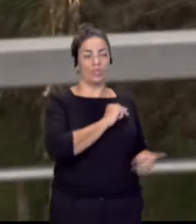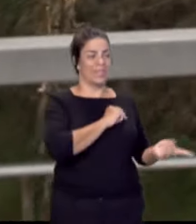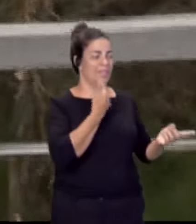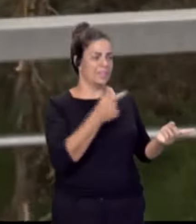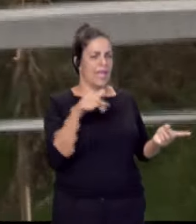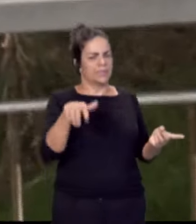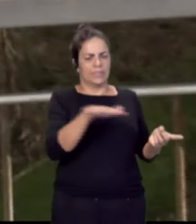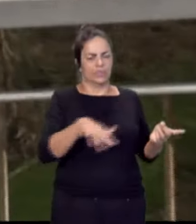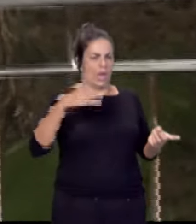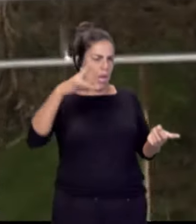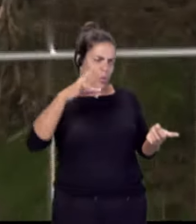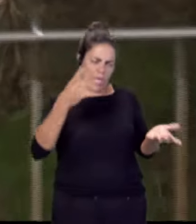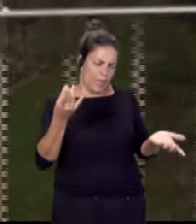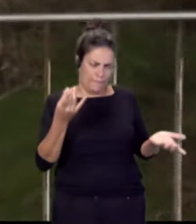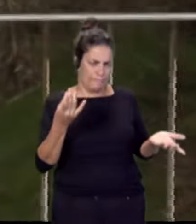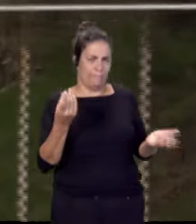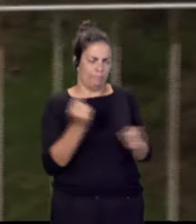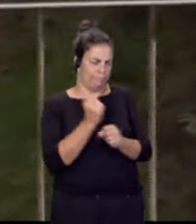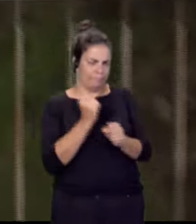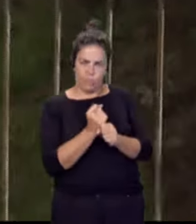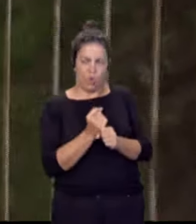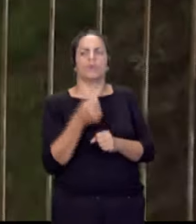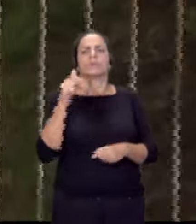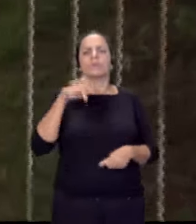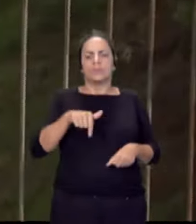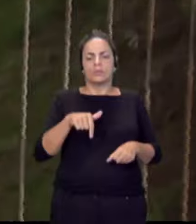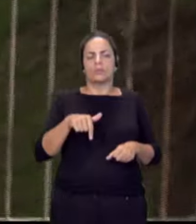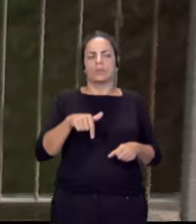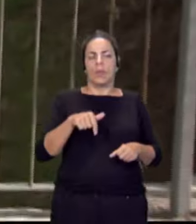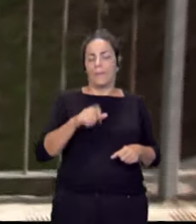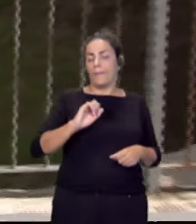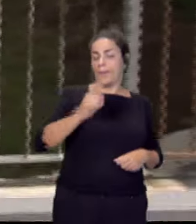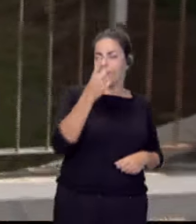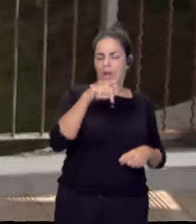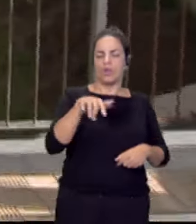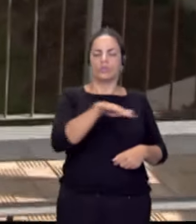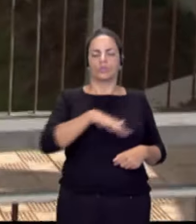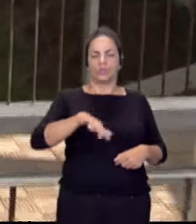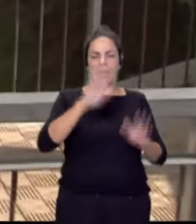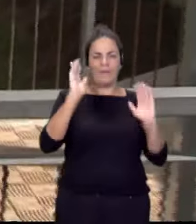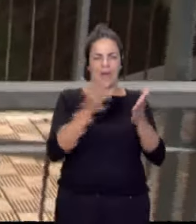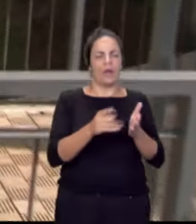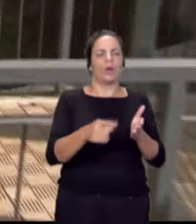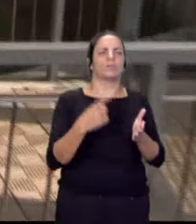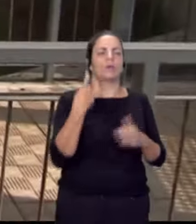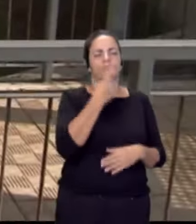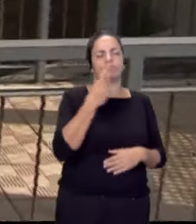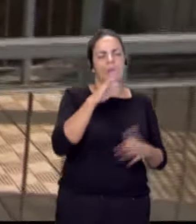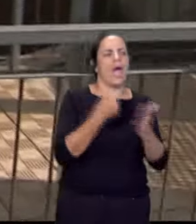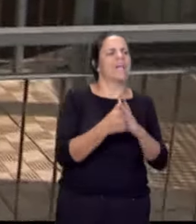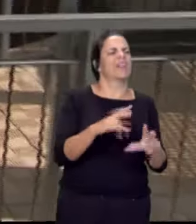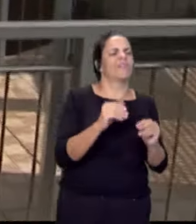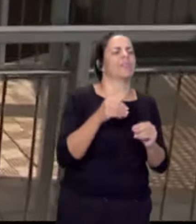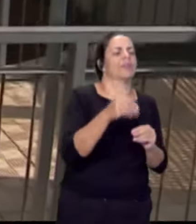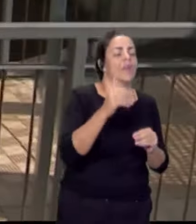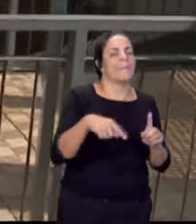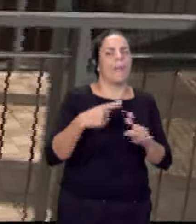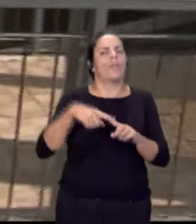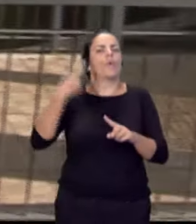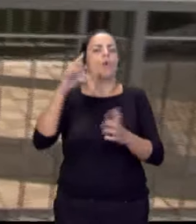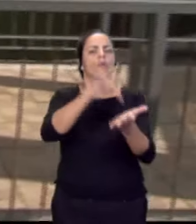donde van a hacer los trabajos. Después de aquí, primero, ¿cuánto van a tardar en terminar en esta zona del barranco, y desde aquí hacia qué otras zonas del municipio se van a